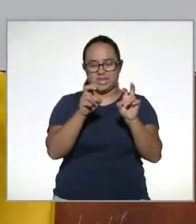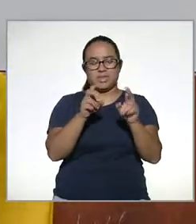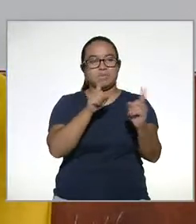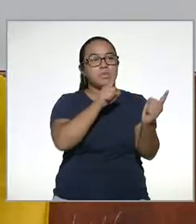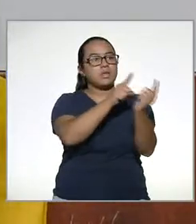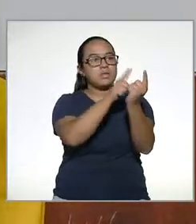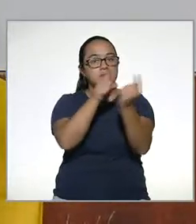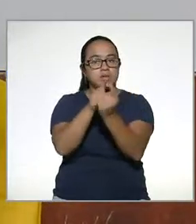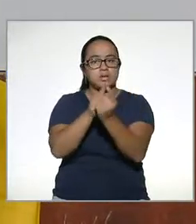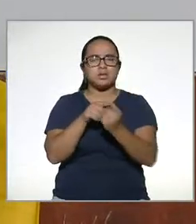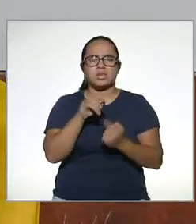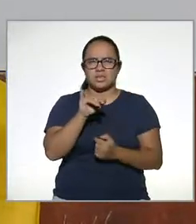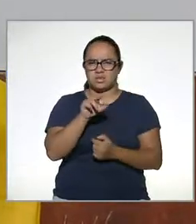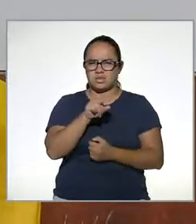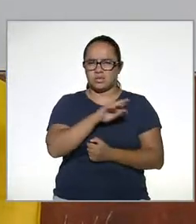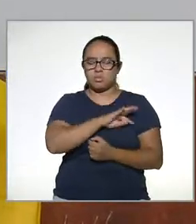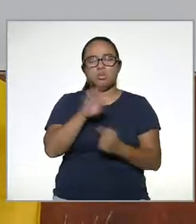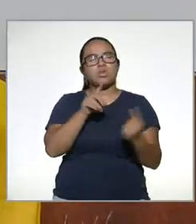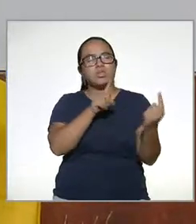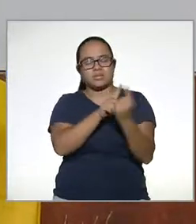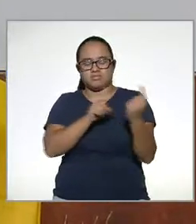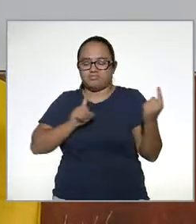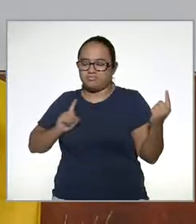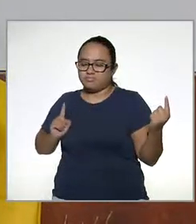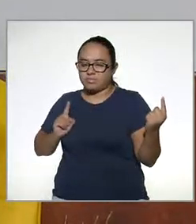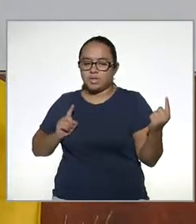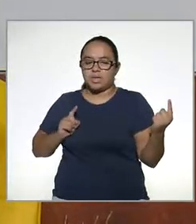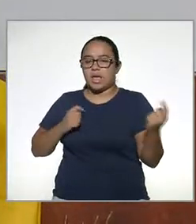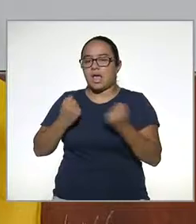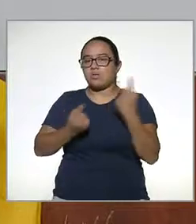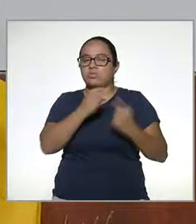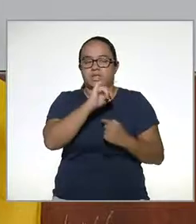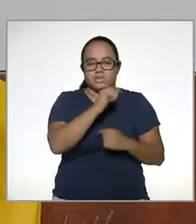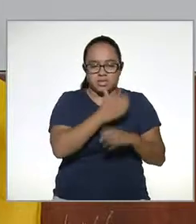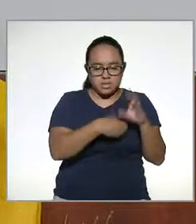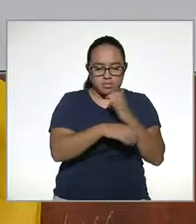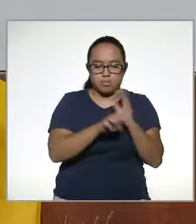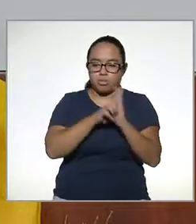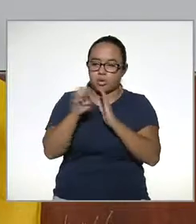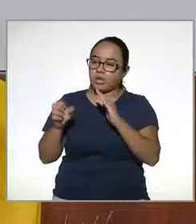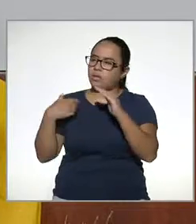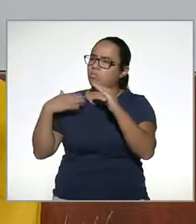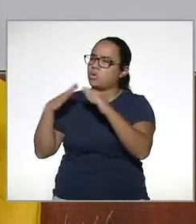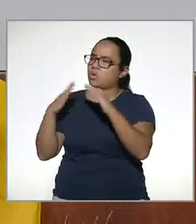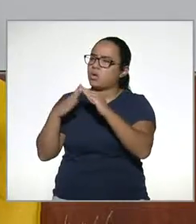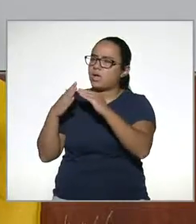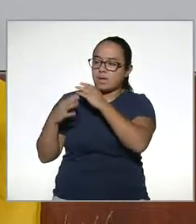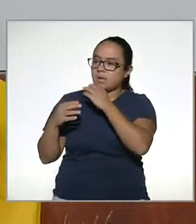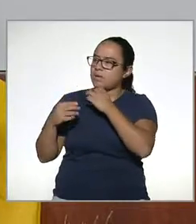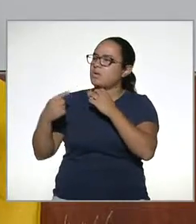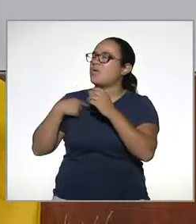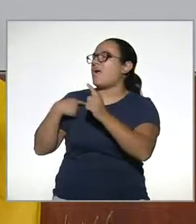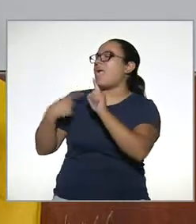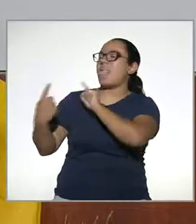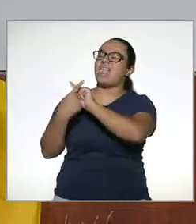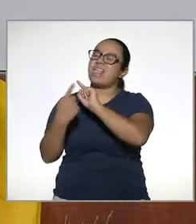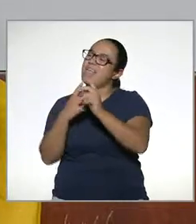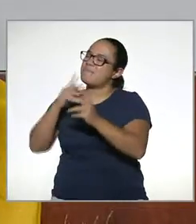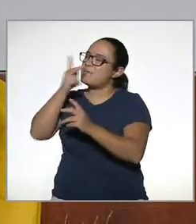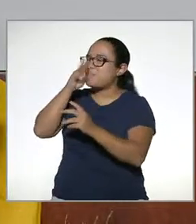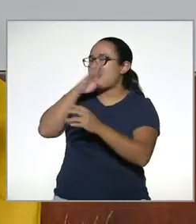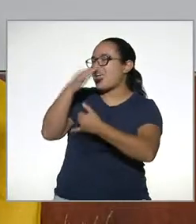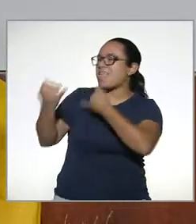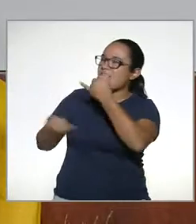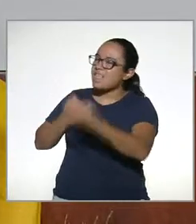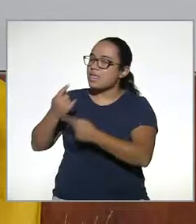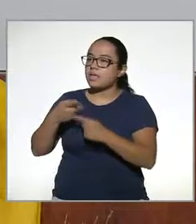¿se puede ser introvertido en cierto ámbito y en otro no? Es decir, en tu casa puedes ser lo más extrovertido del mundo, pero en